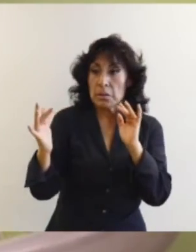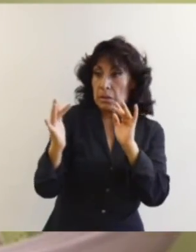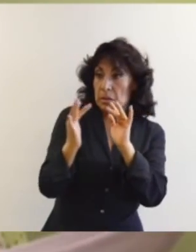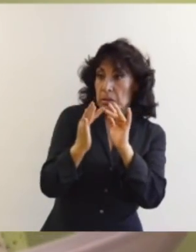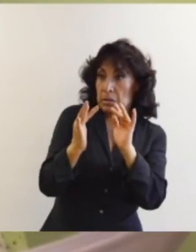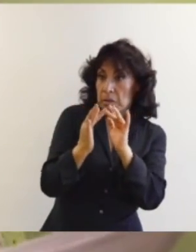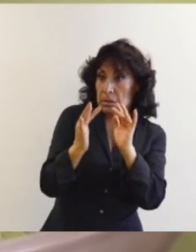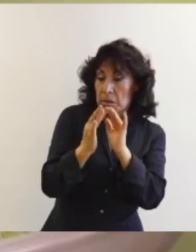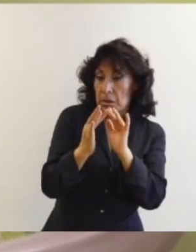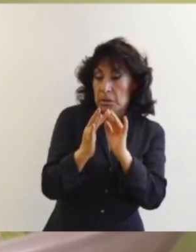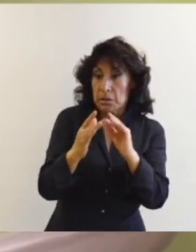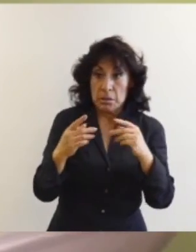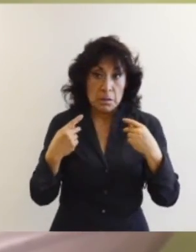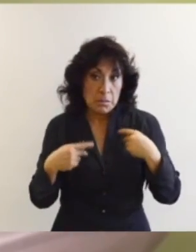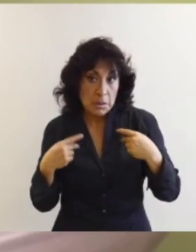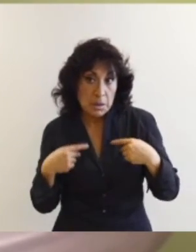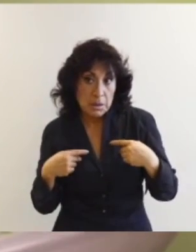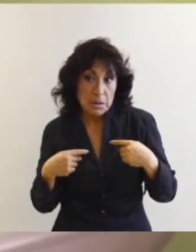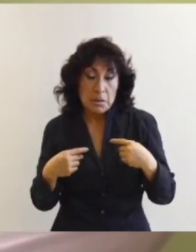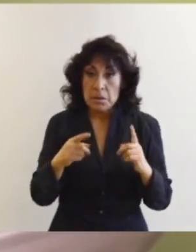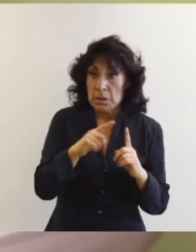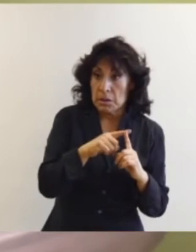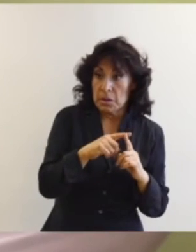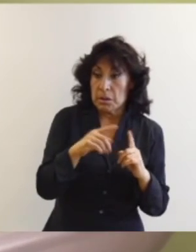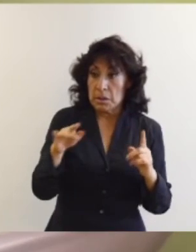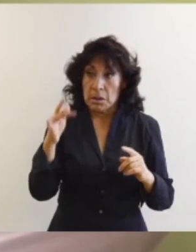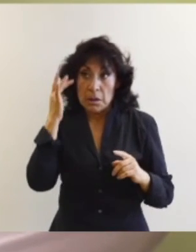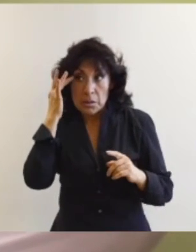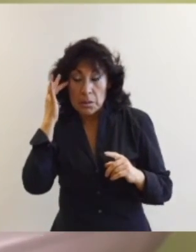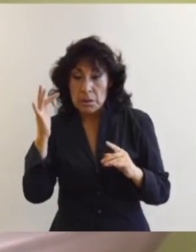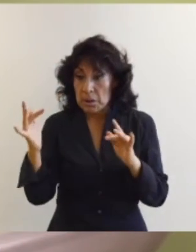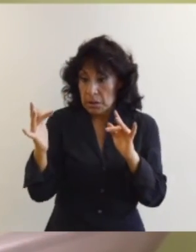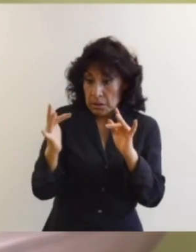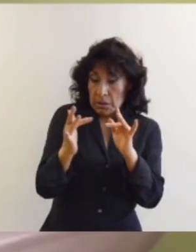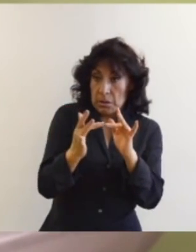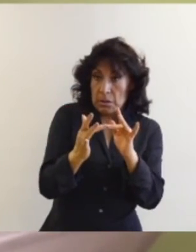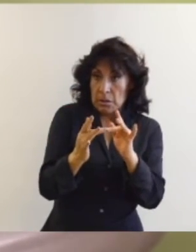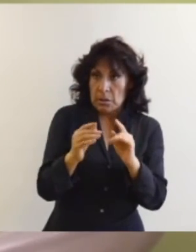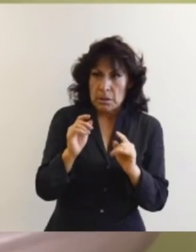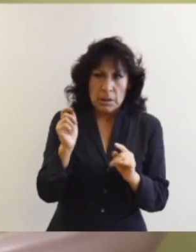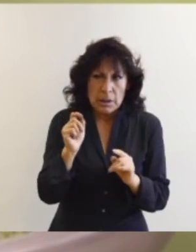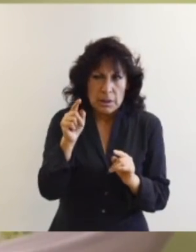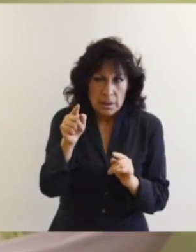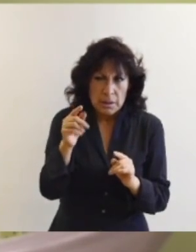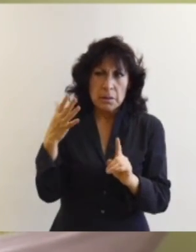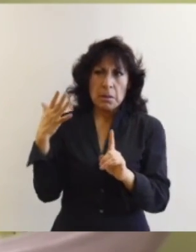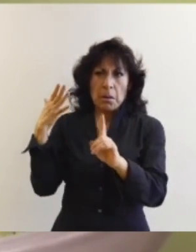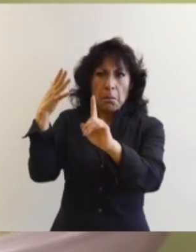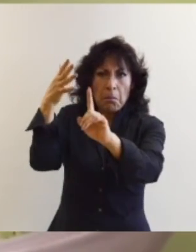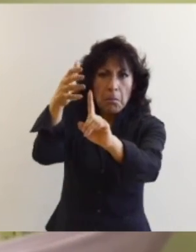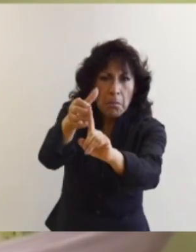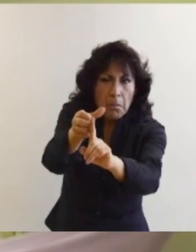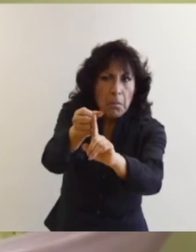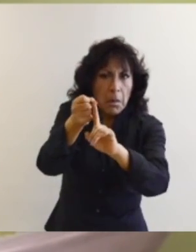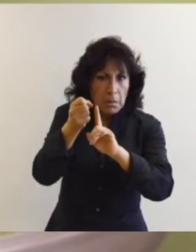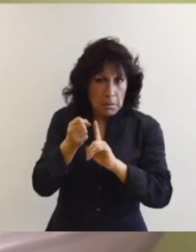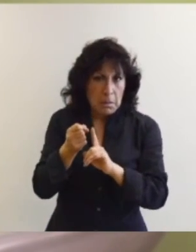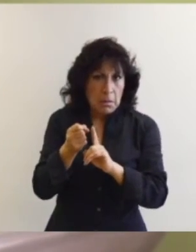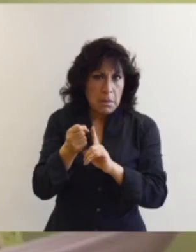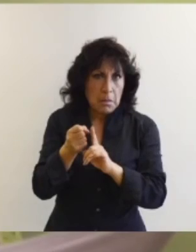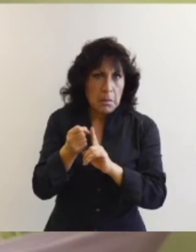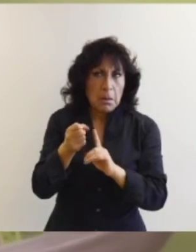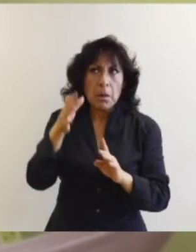una comunicación indirecta con los santos de su devoción. ¿Es eso lo que usted pretende con